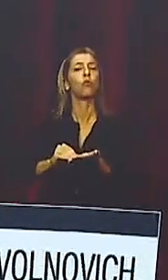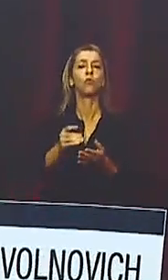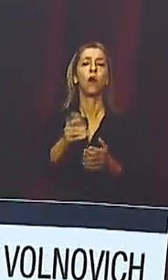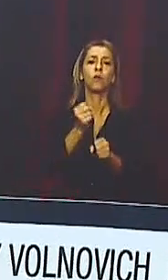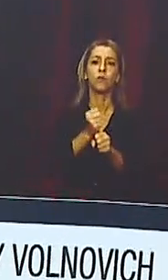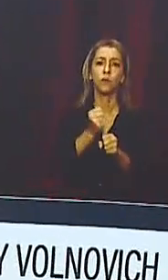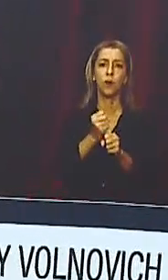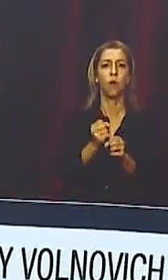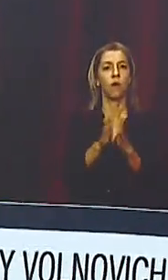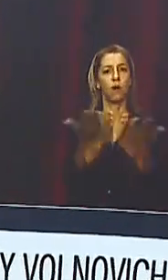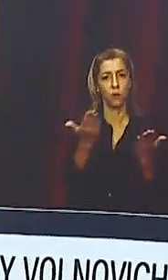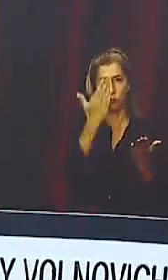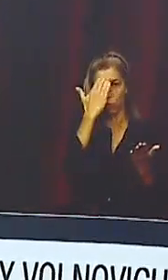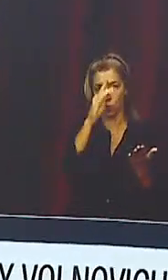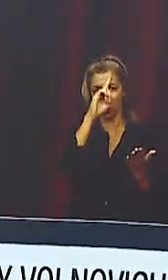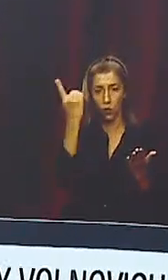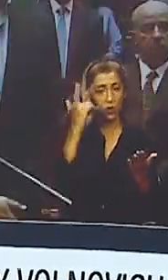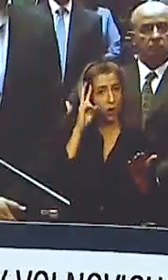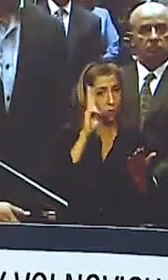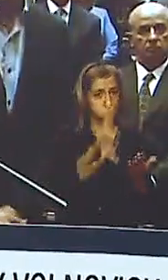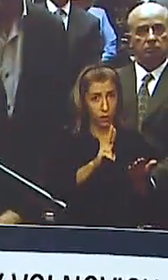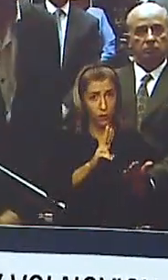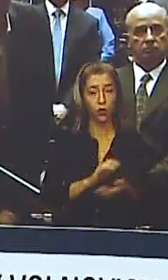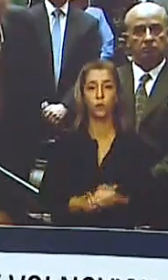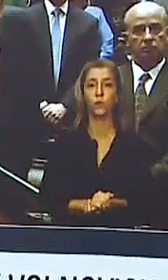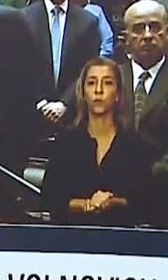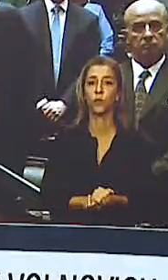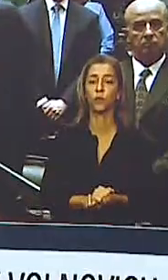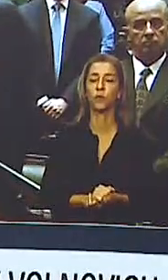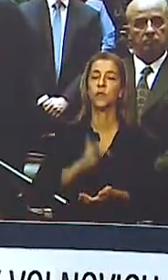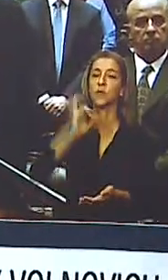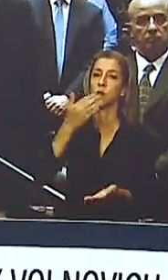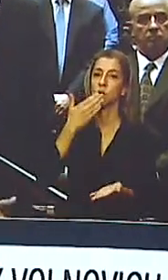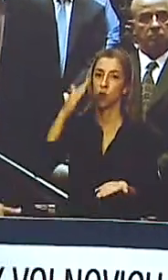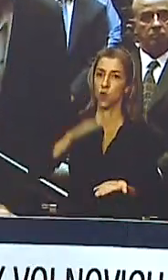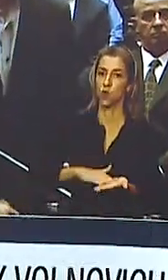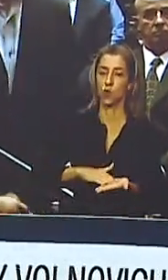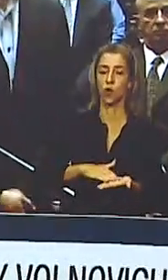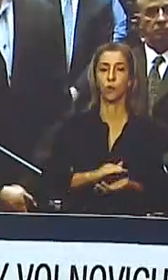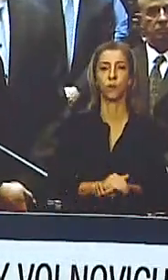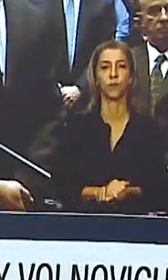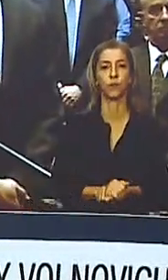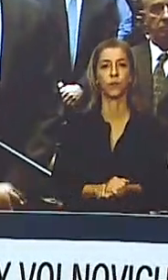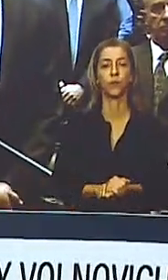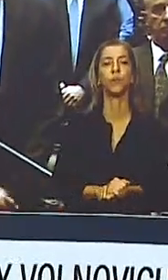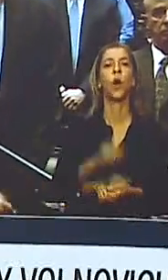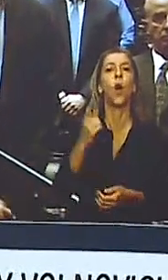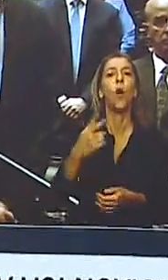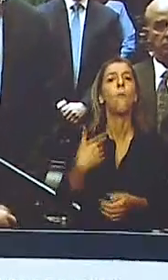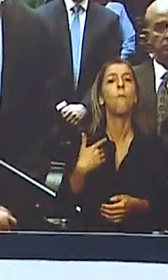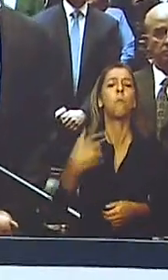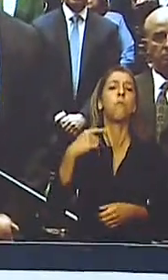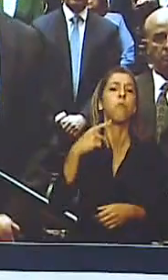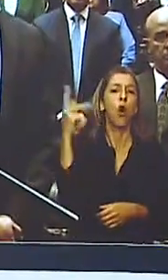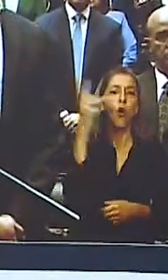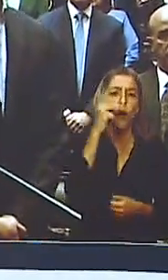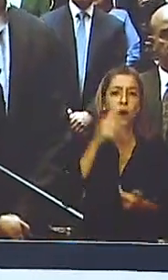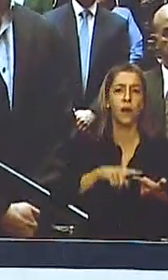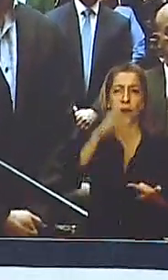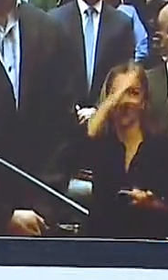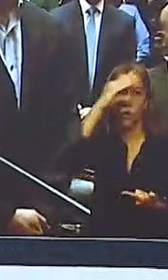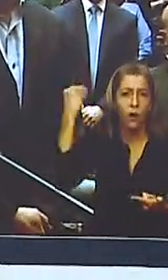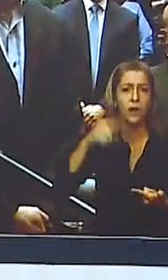jurar, la palabra motosierra, ¿no? Sí. Generó el repudio en aquellos que son legisladores.